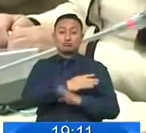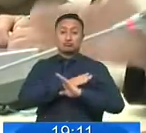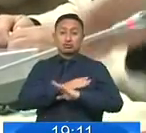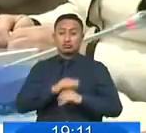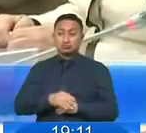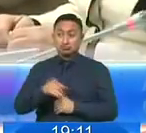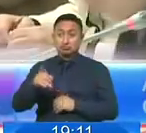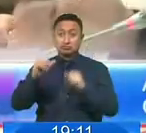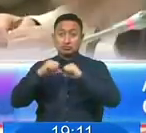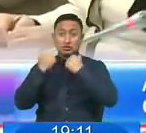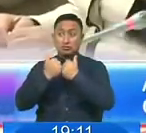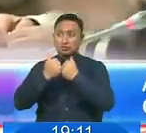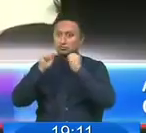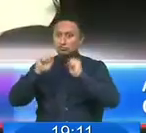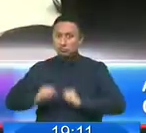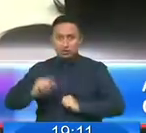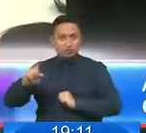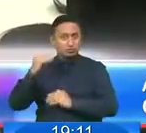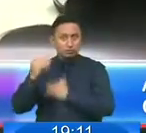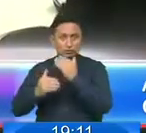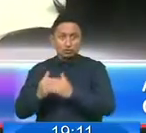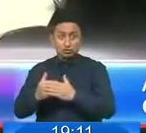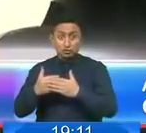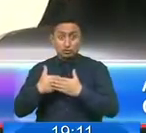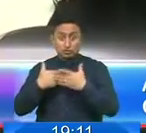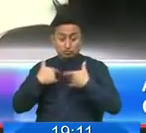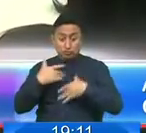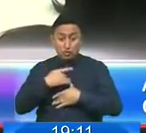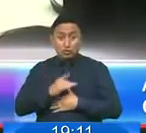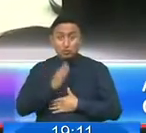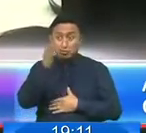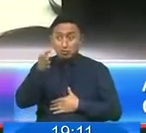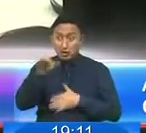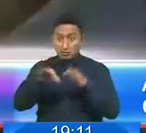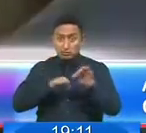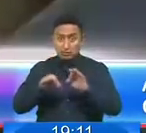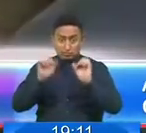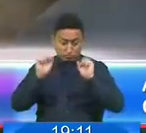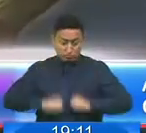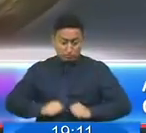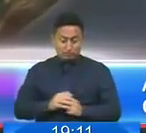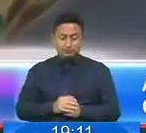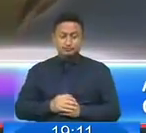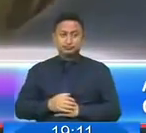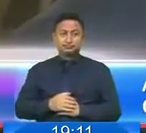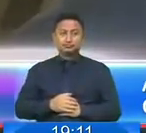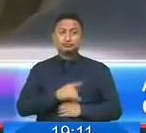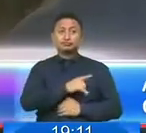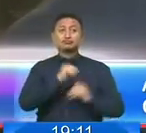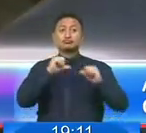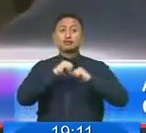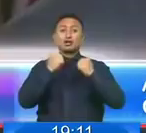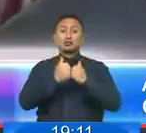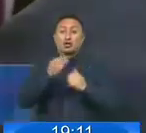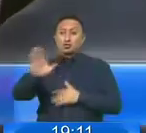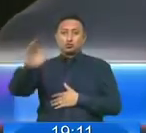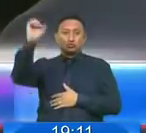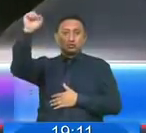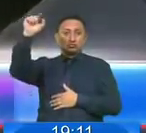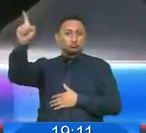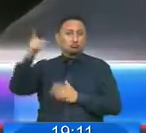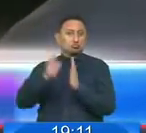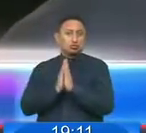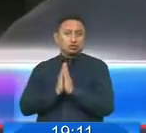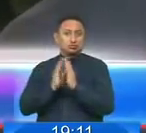tiene todo el derecho de iniciar un proceso, que él estará gustoso de responder políticamente. Bueno, la asambleísta tiene todo el derecho de pedir